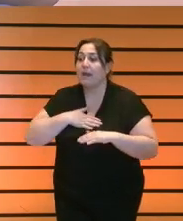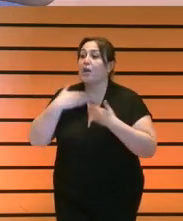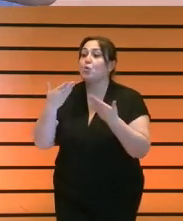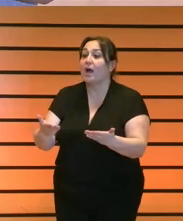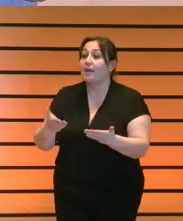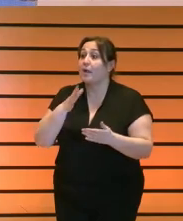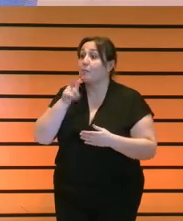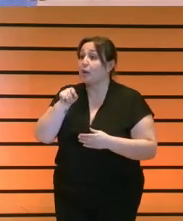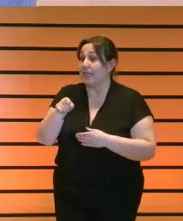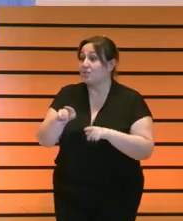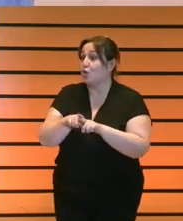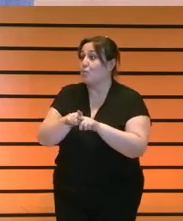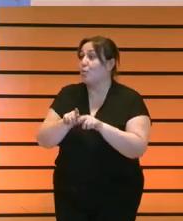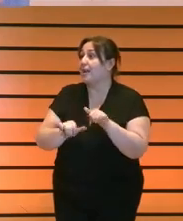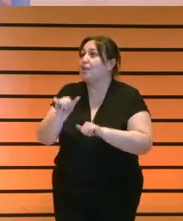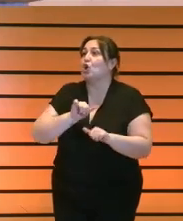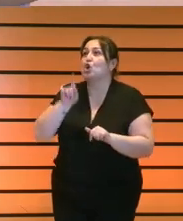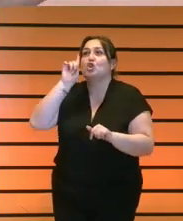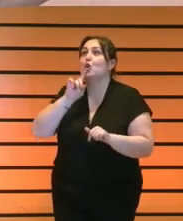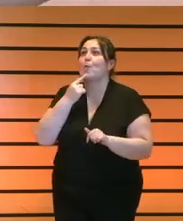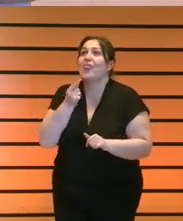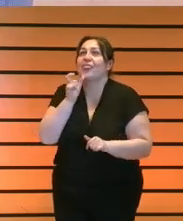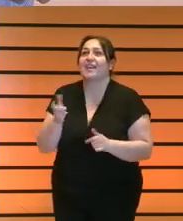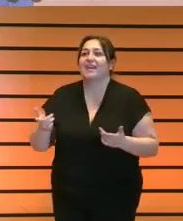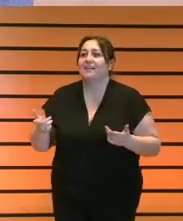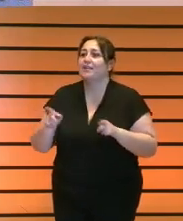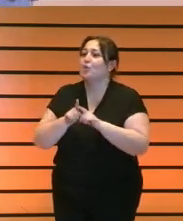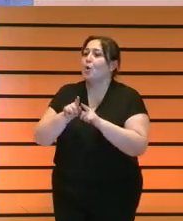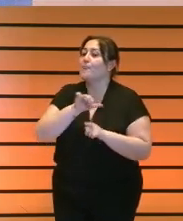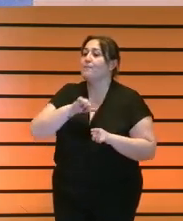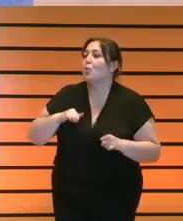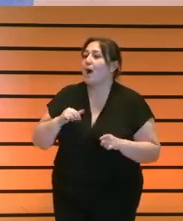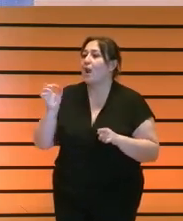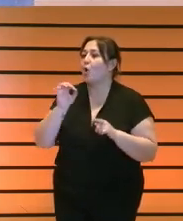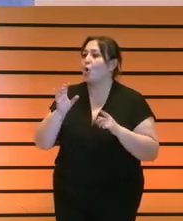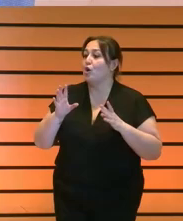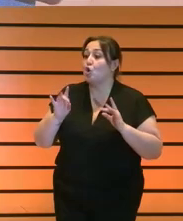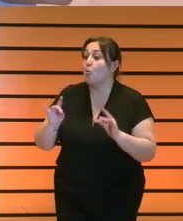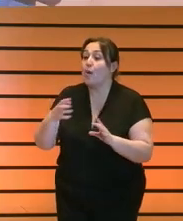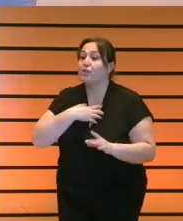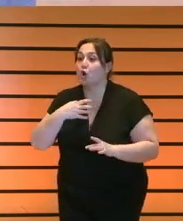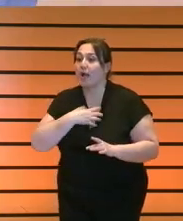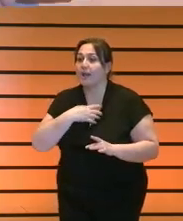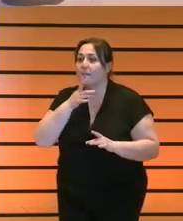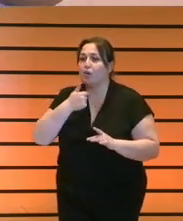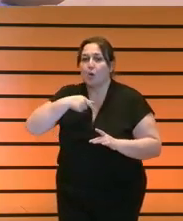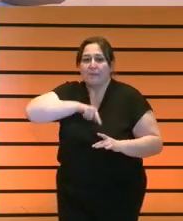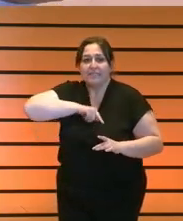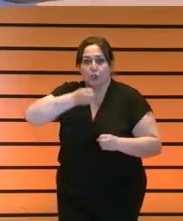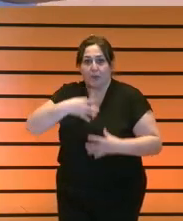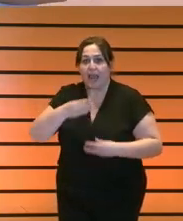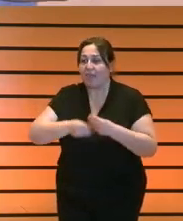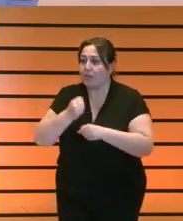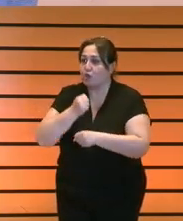retorno, no sé cómo decirlo, espiritual o intangible, pero que se sienten bien haciendo eso que